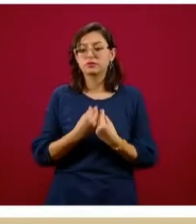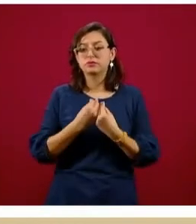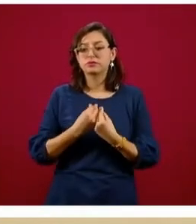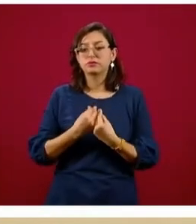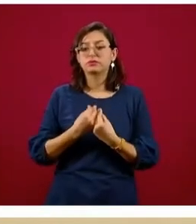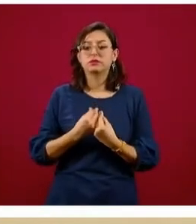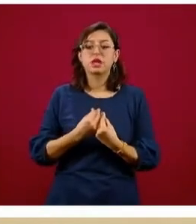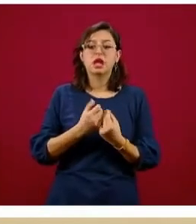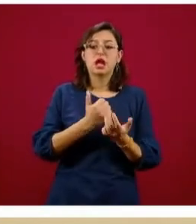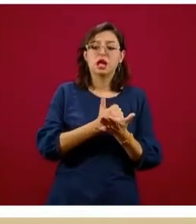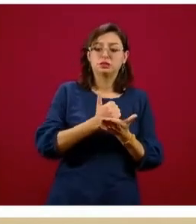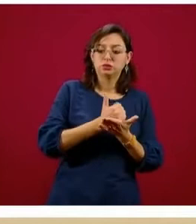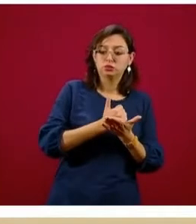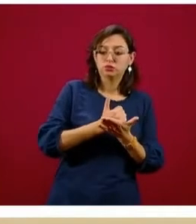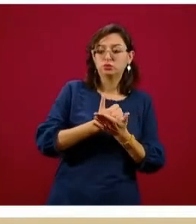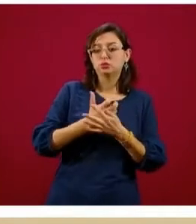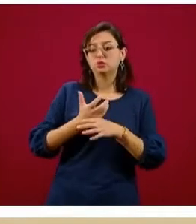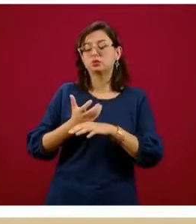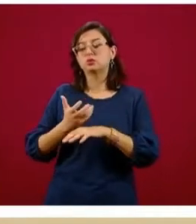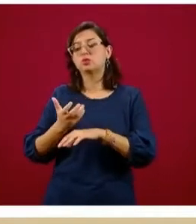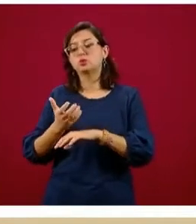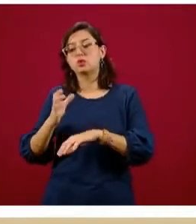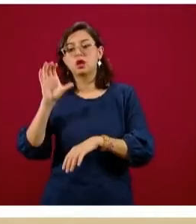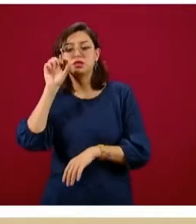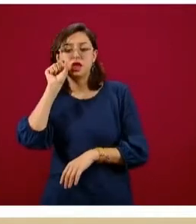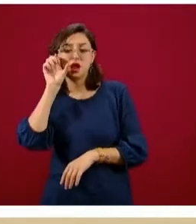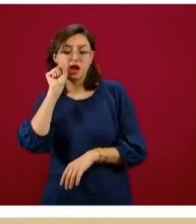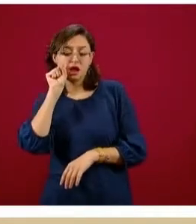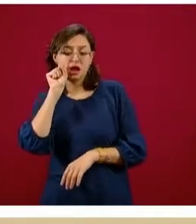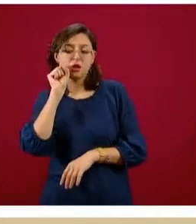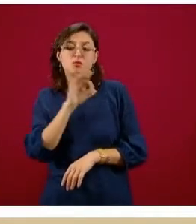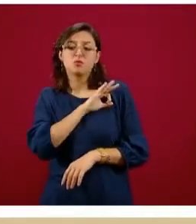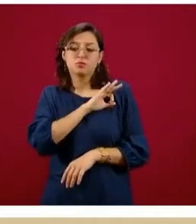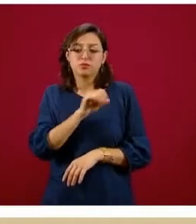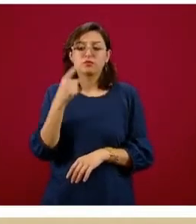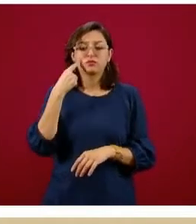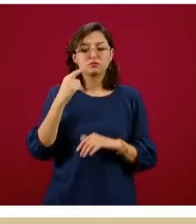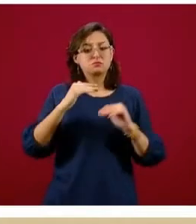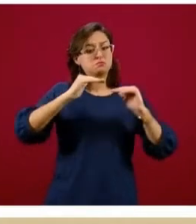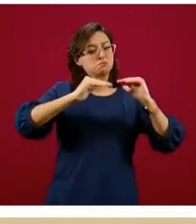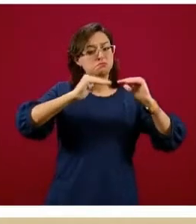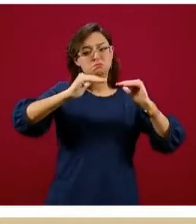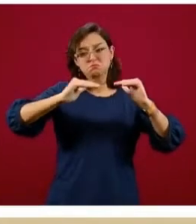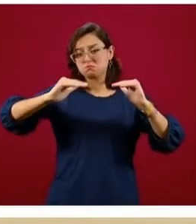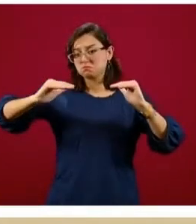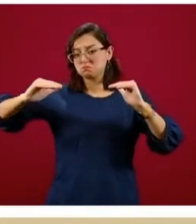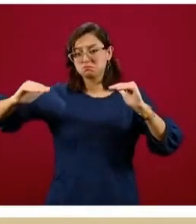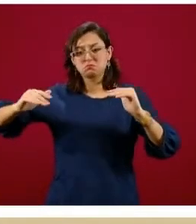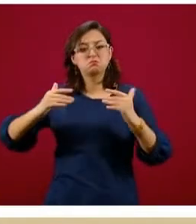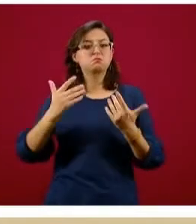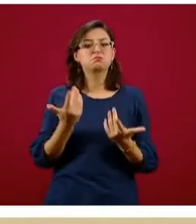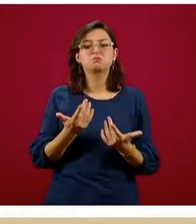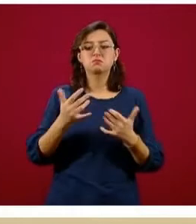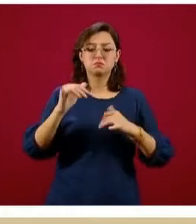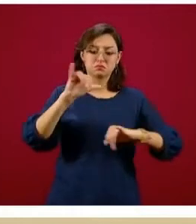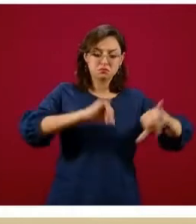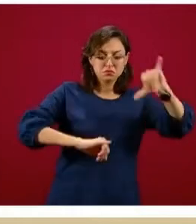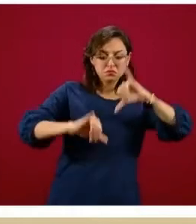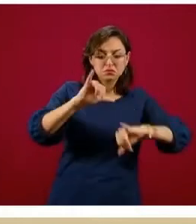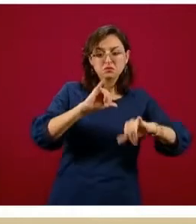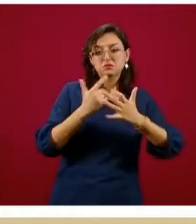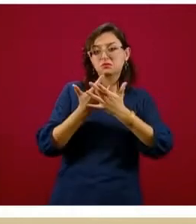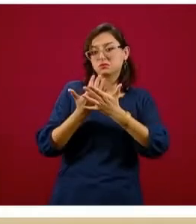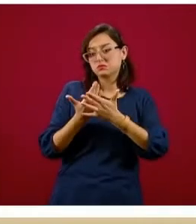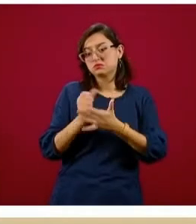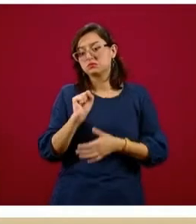los naranjas claros, vemos como si hay una tendencia estable entre estas personas que tienen una muestra de laboratorio y están